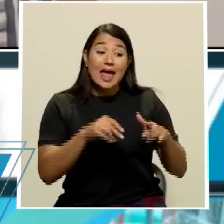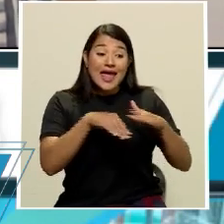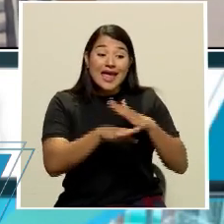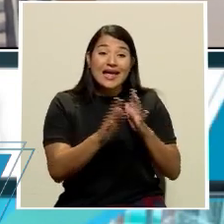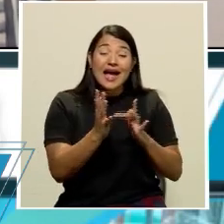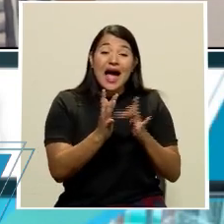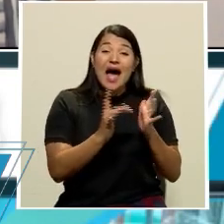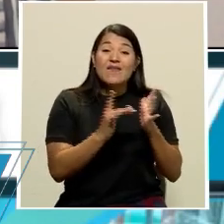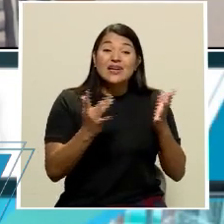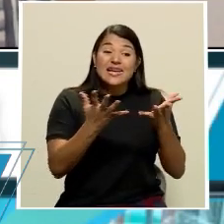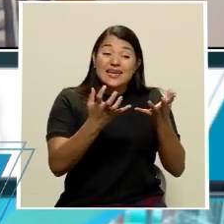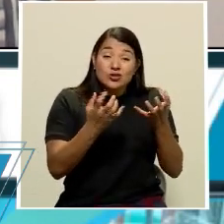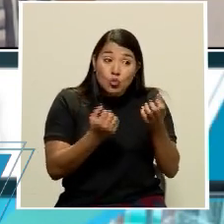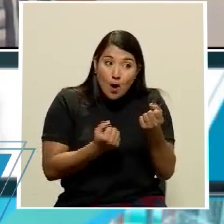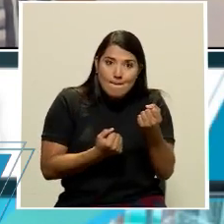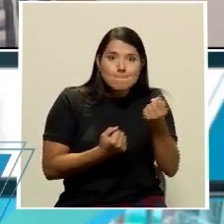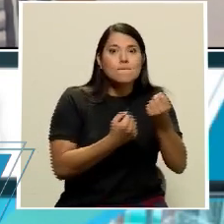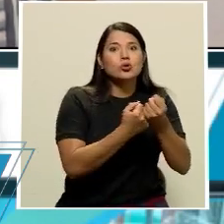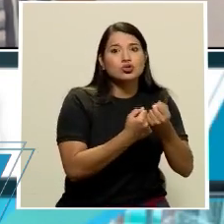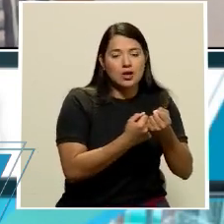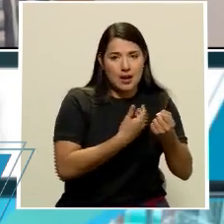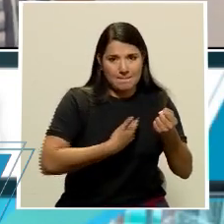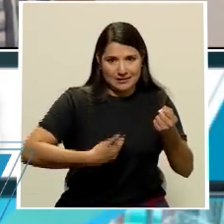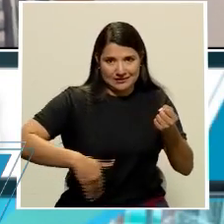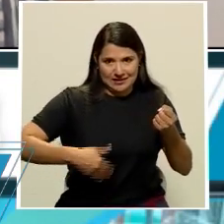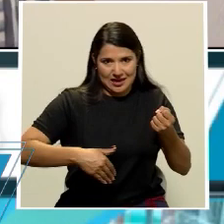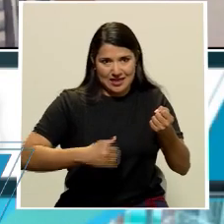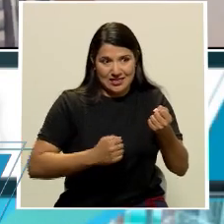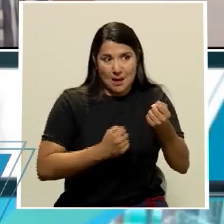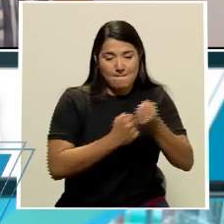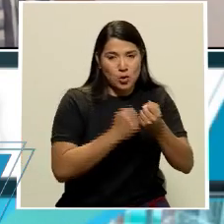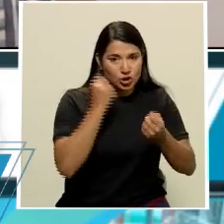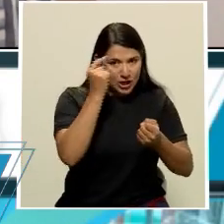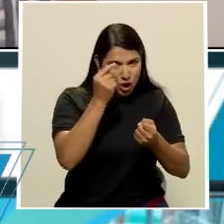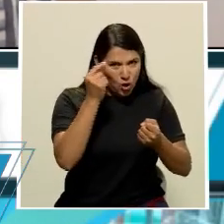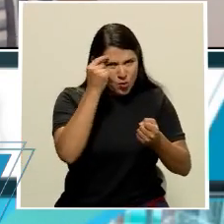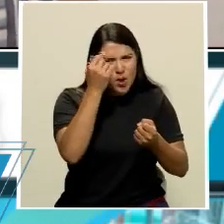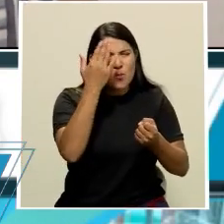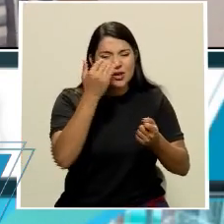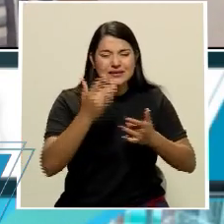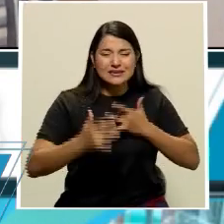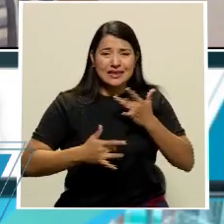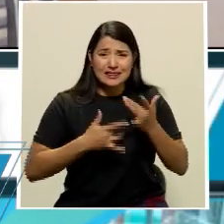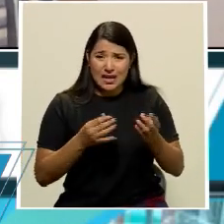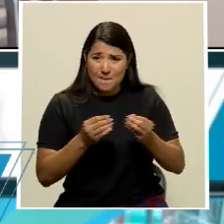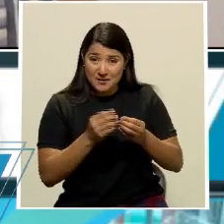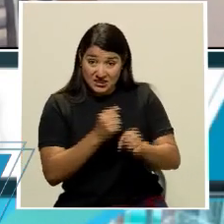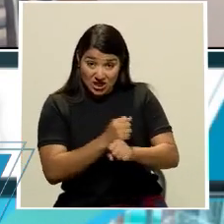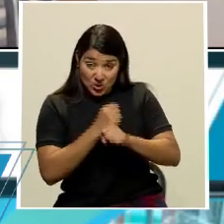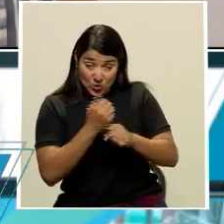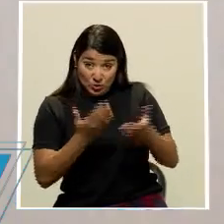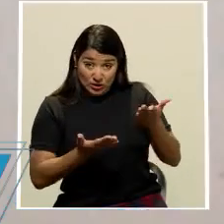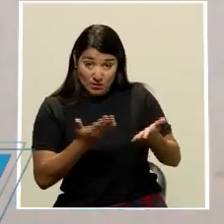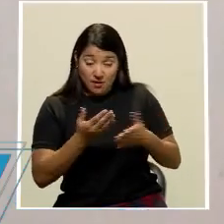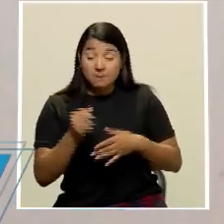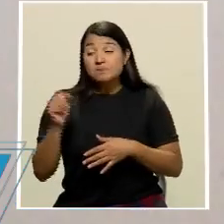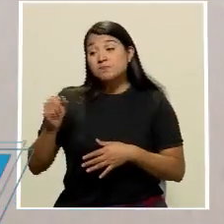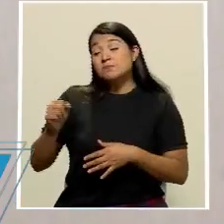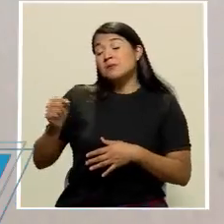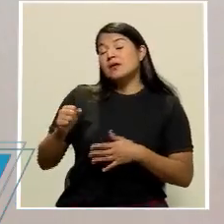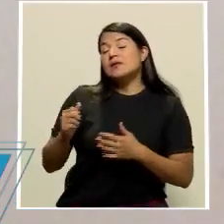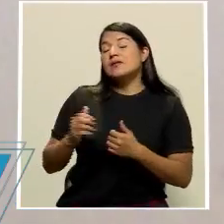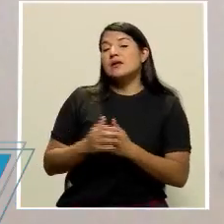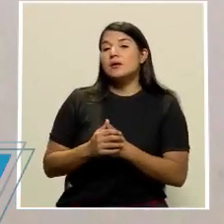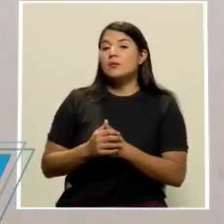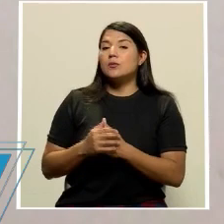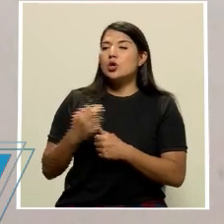apoyo a lo que le brindaba seguridad, que era el gobierno y la figura del presidente. Sí, la teoría mucho nos